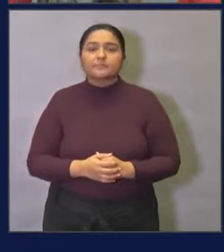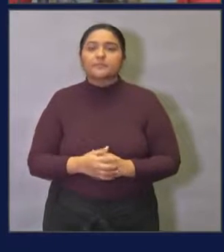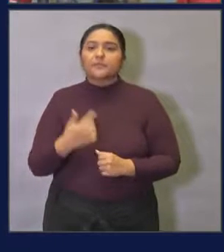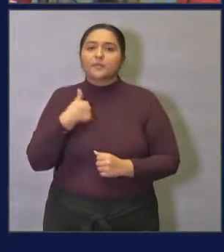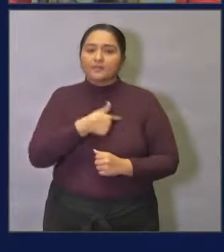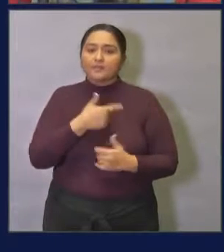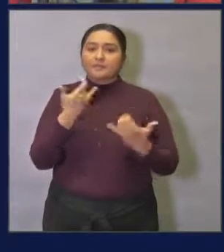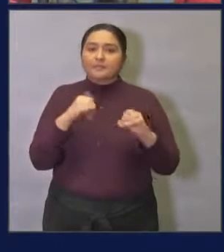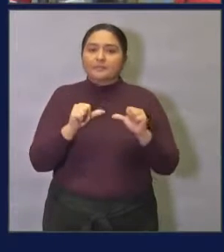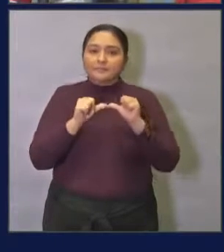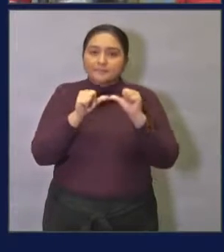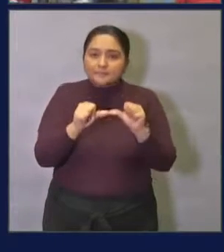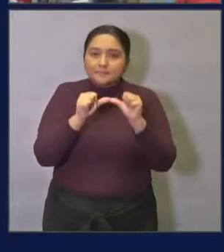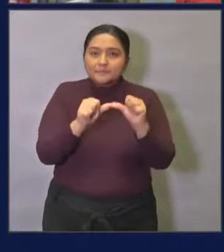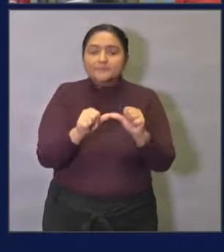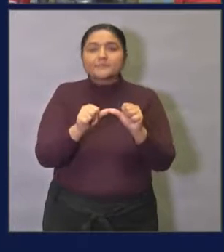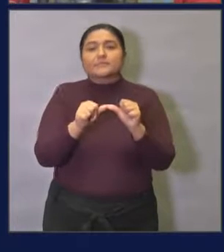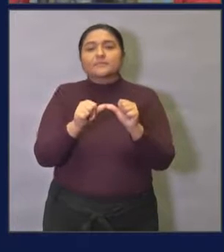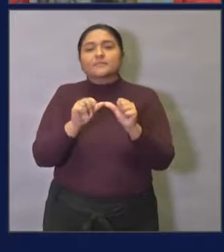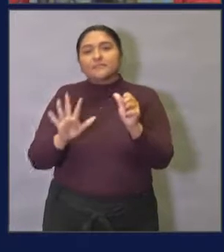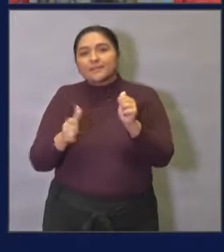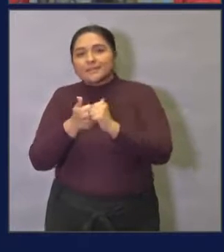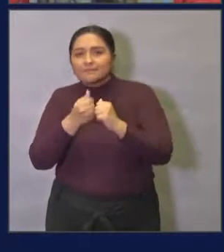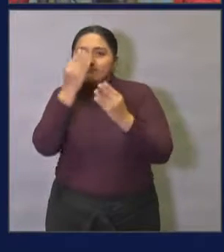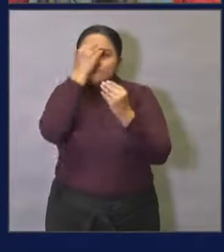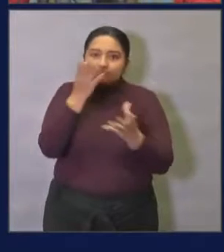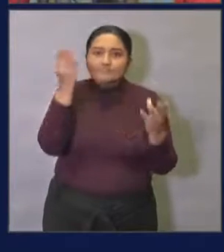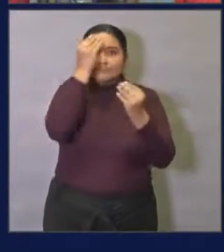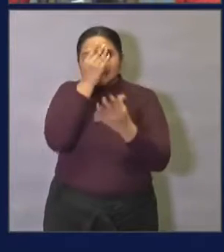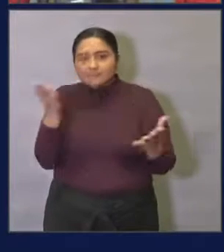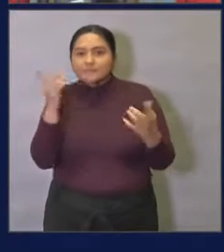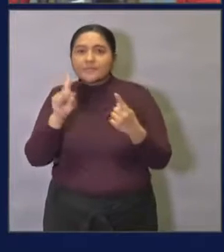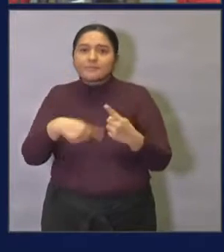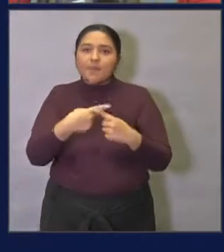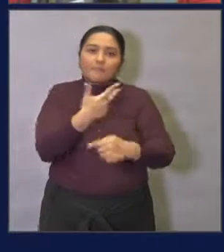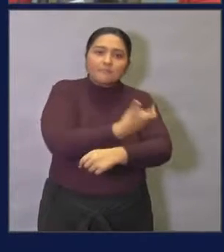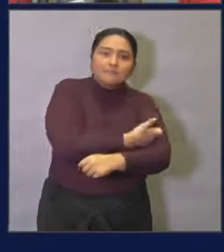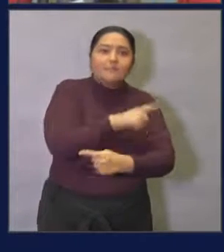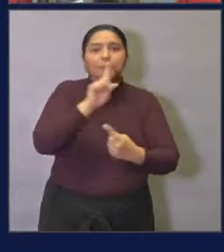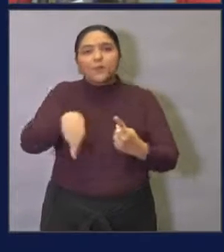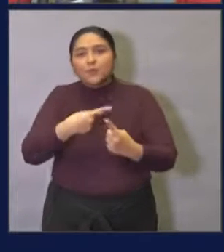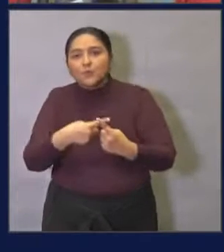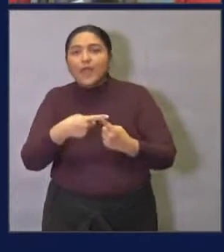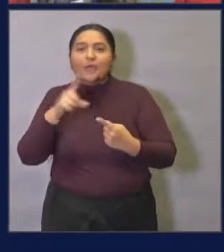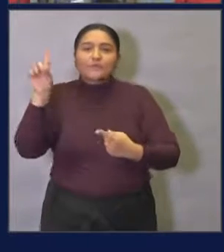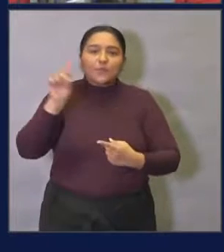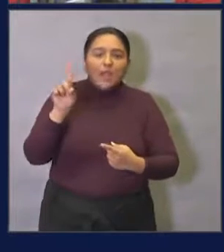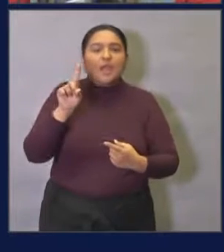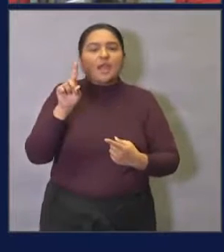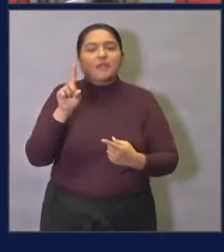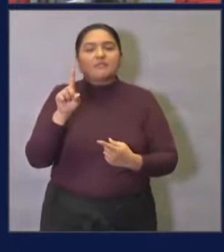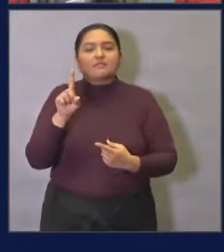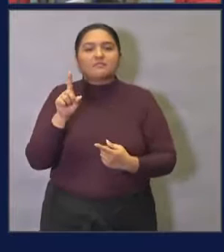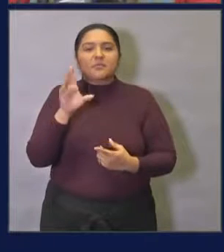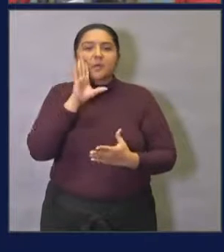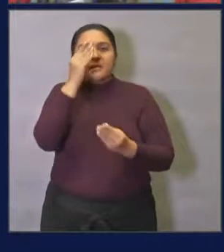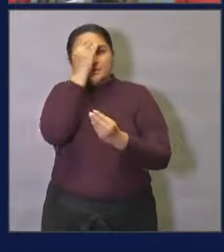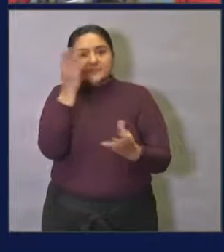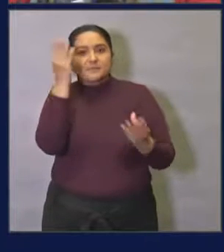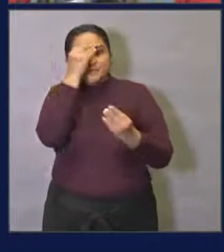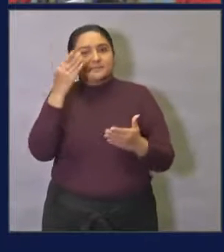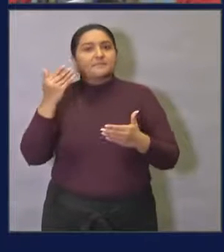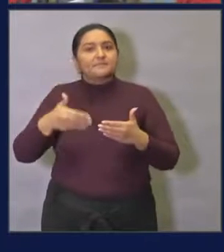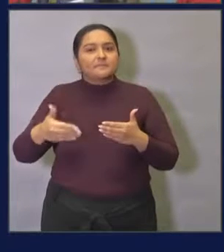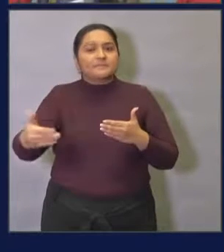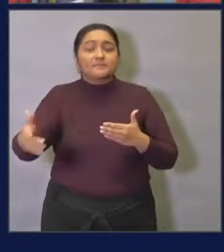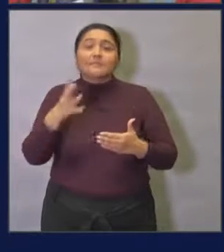brindándoles actualizaciones sobre nuestro progreso de vacunación y queremos expresar nuestro agradecimiento a todas